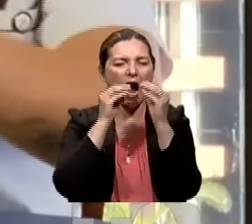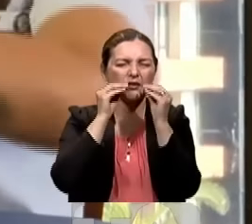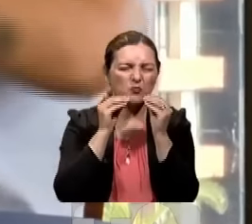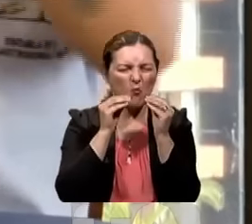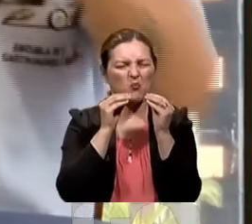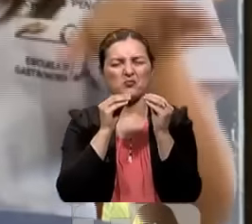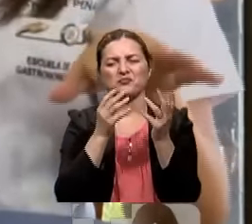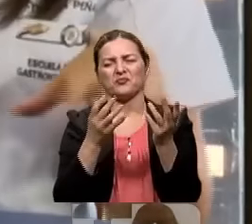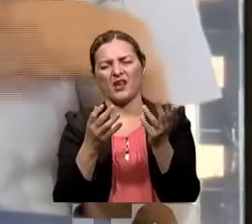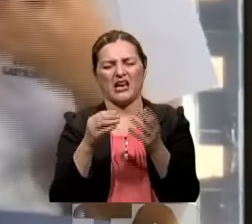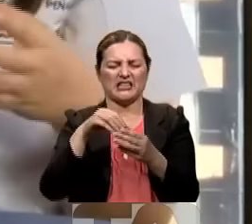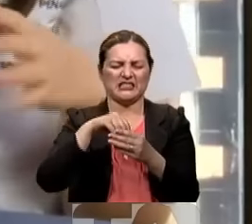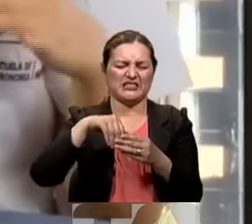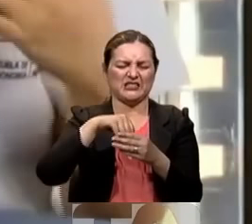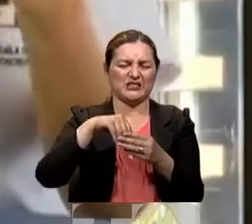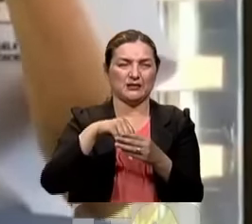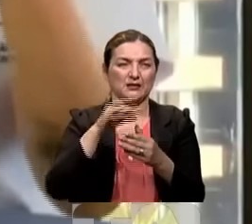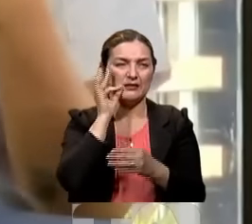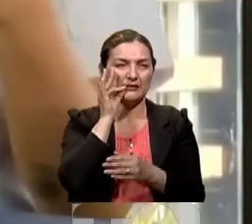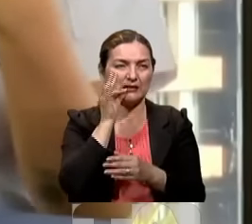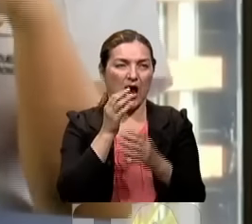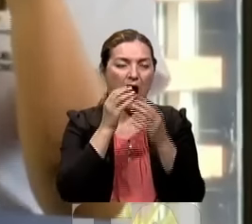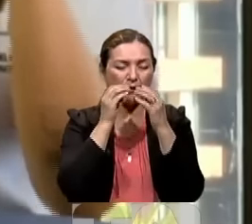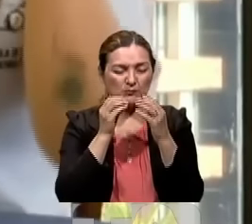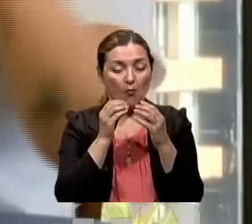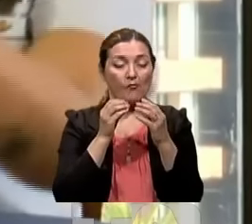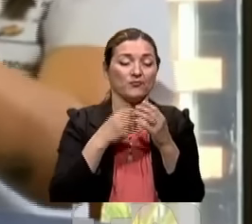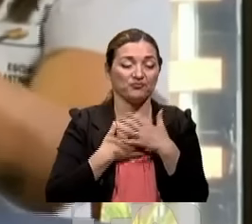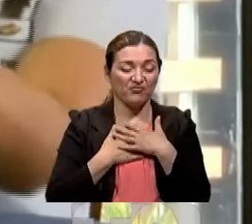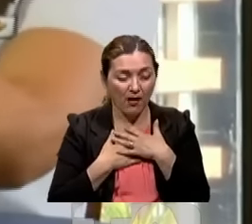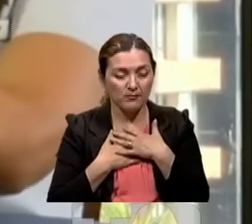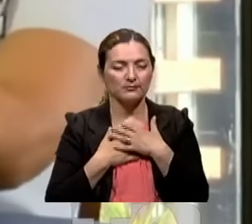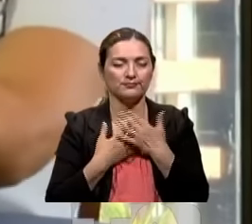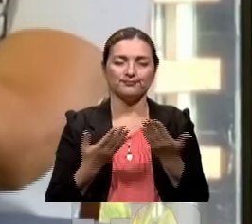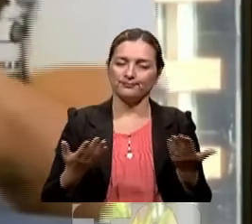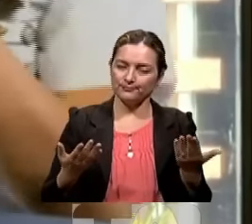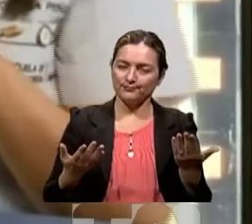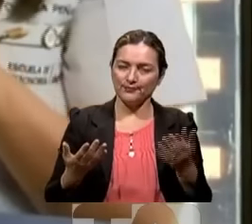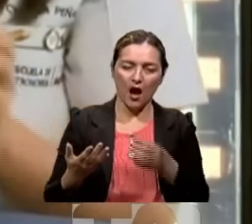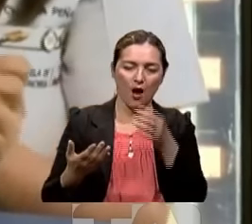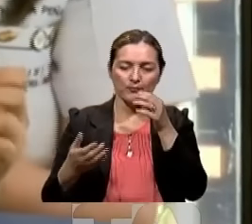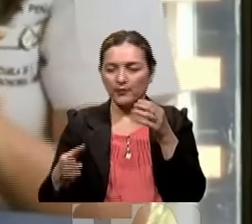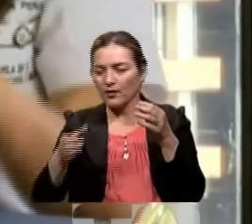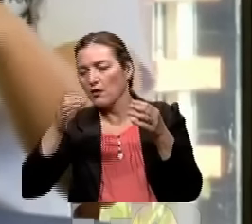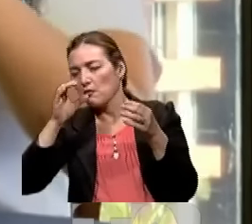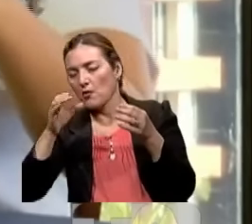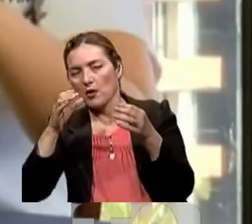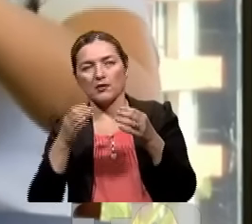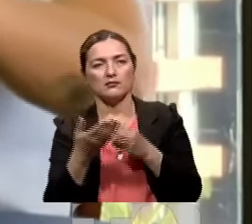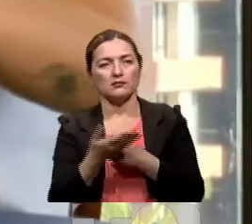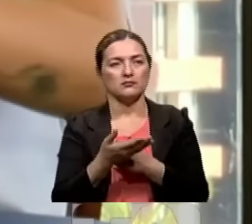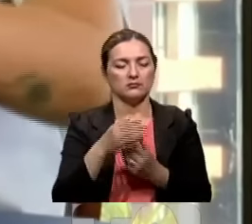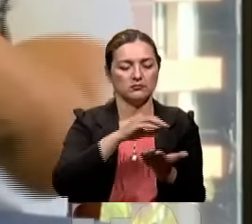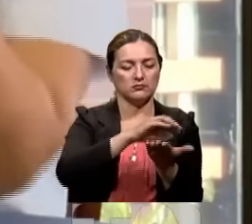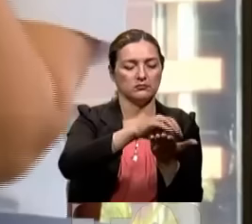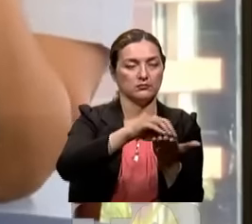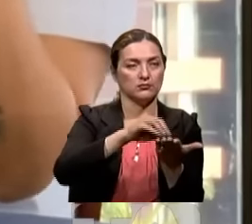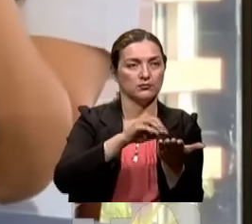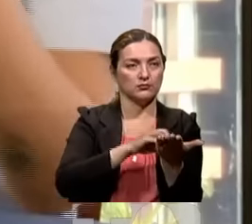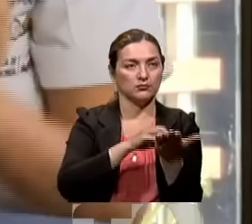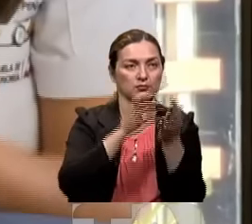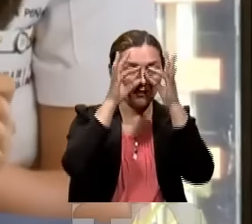relleno y aparte cubierta, la guagua es rico, pero la idea cuál es, que te comas toda la guagua con la colada. Y si está un poquito invasivo, de ahí la decoración en general, los